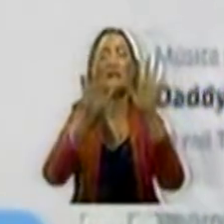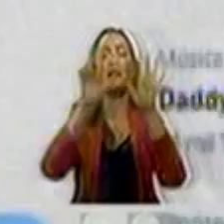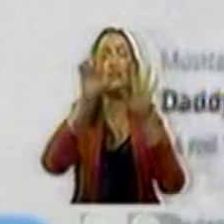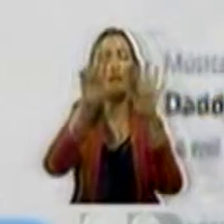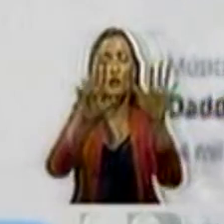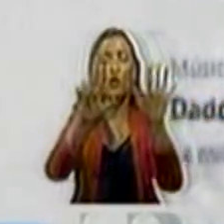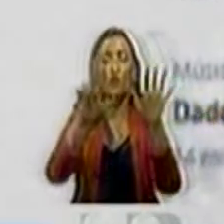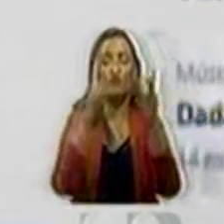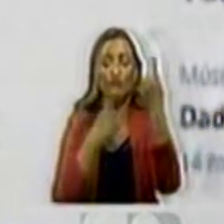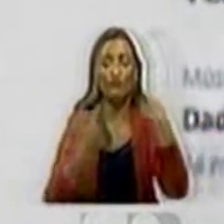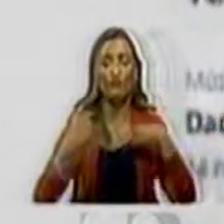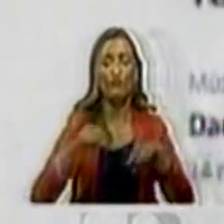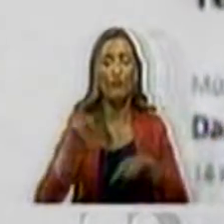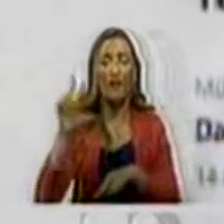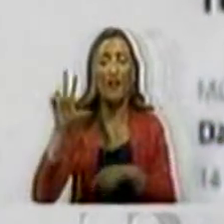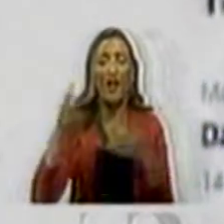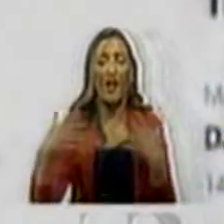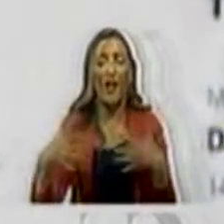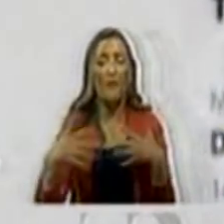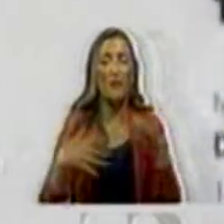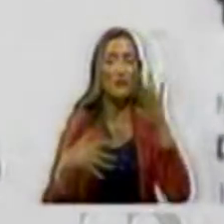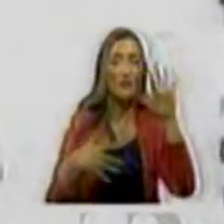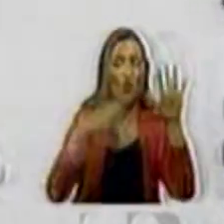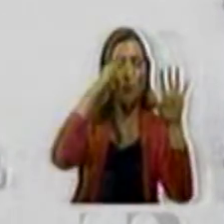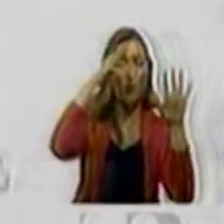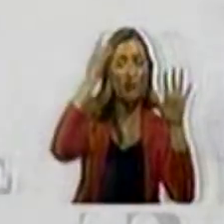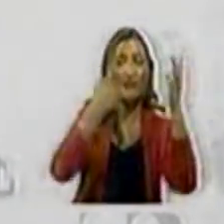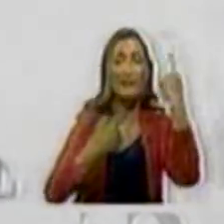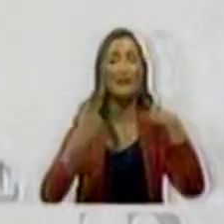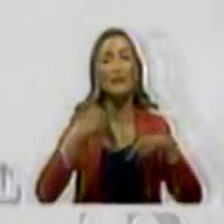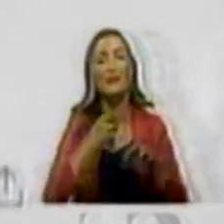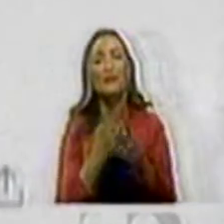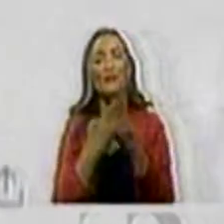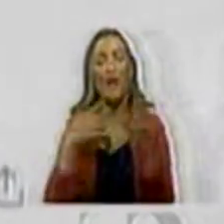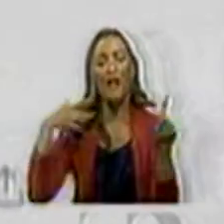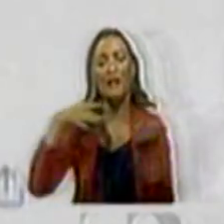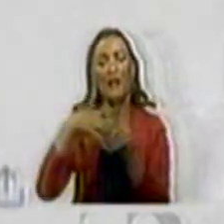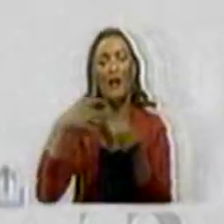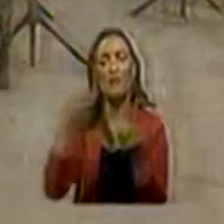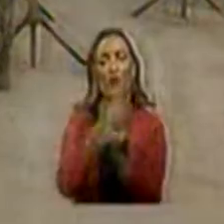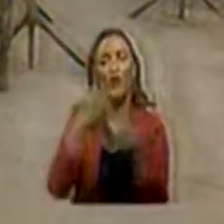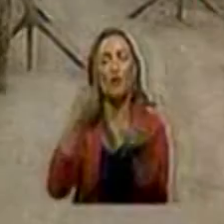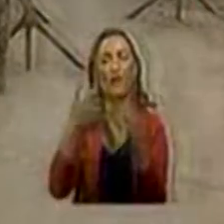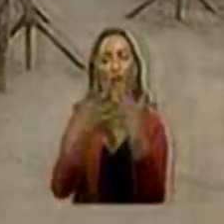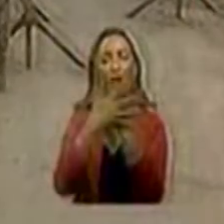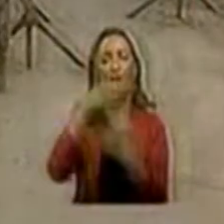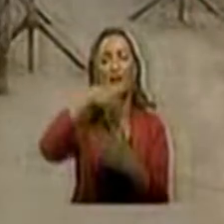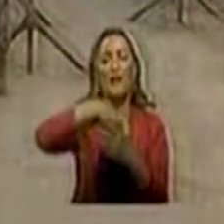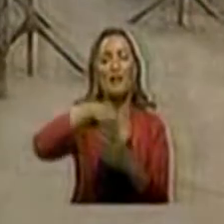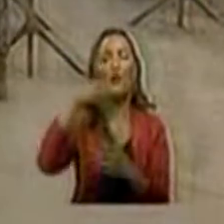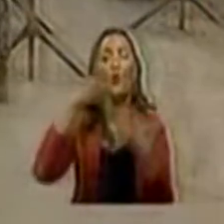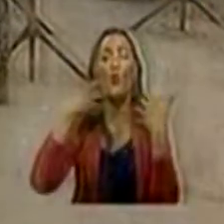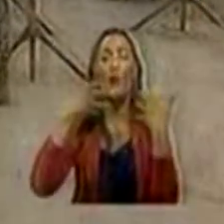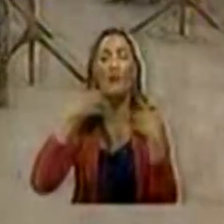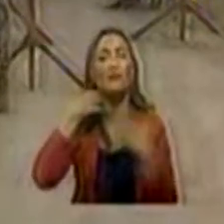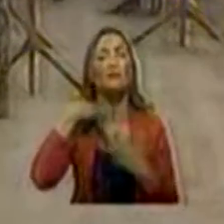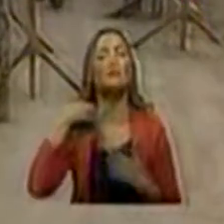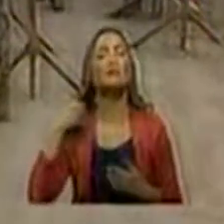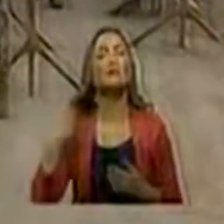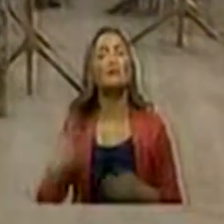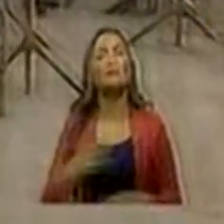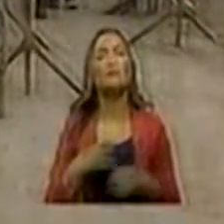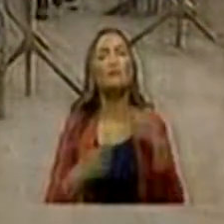encuentran graves y 5 policías heridos como resultado de este ataque violento registrado durante esta jornada violenta